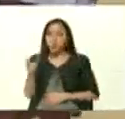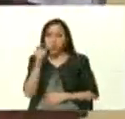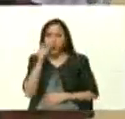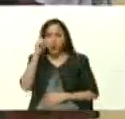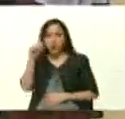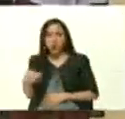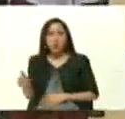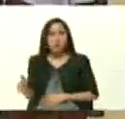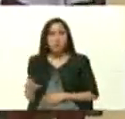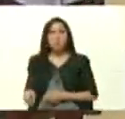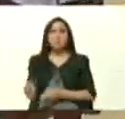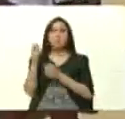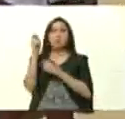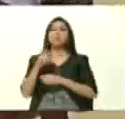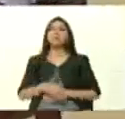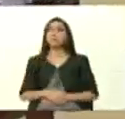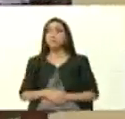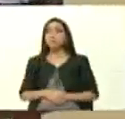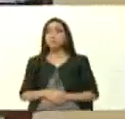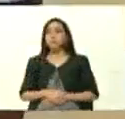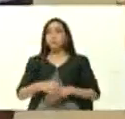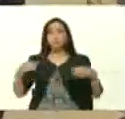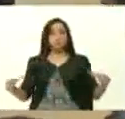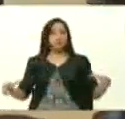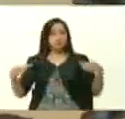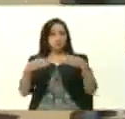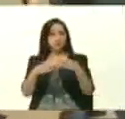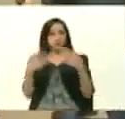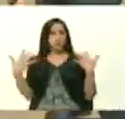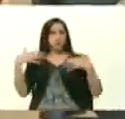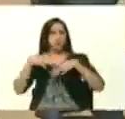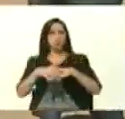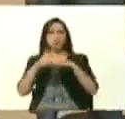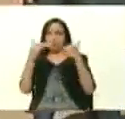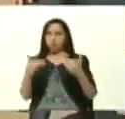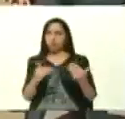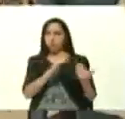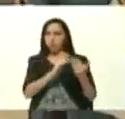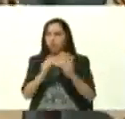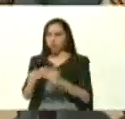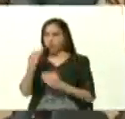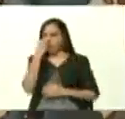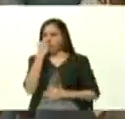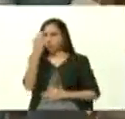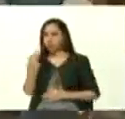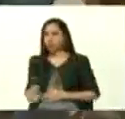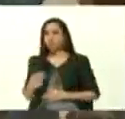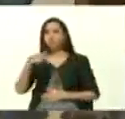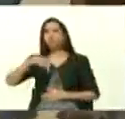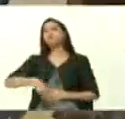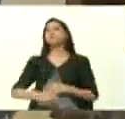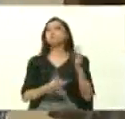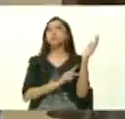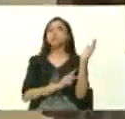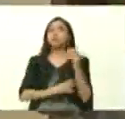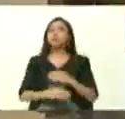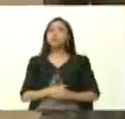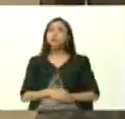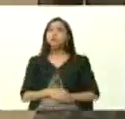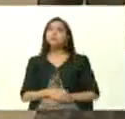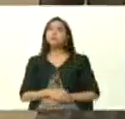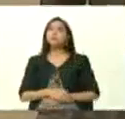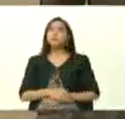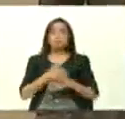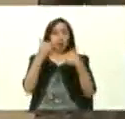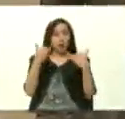de Pesca, y a todas estas autoridades que se encuentran aquí presentes, a esta comunidad, sector 4 de Mirabal, de la parroquia Catialamar, el cual hoy en